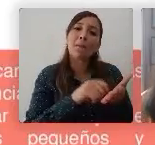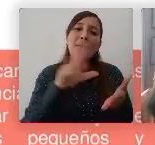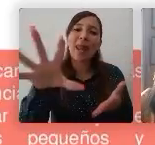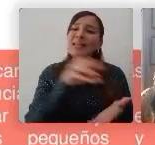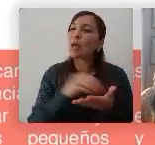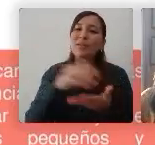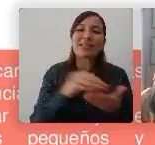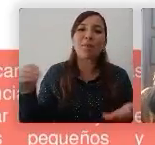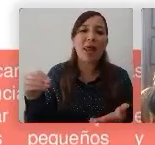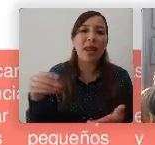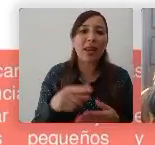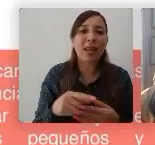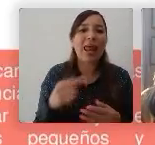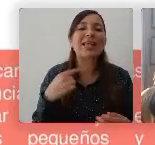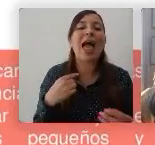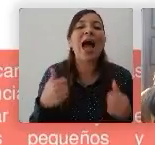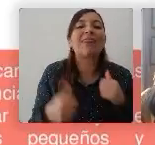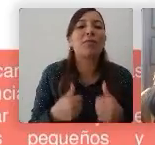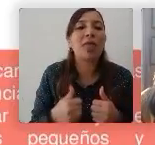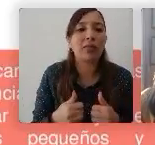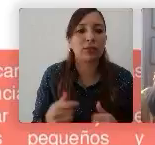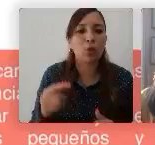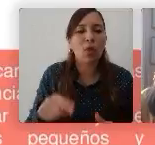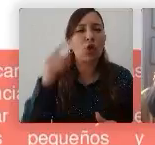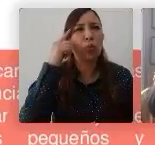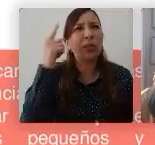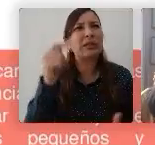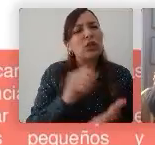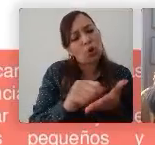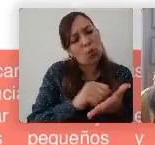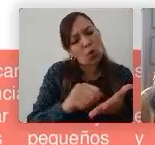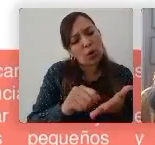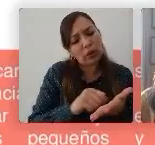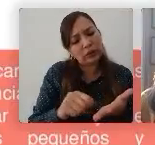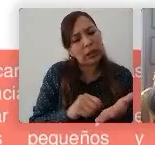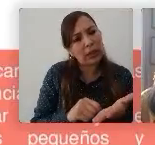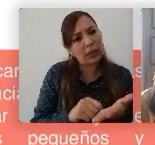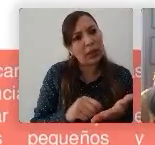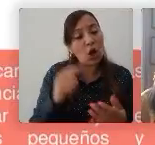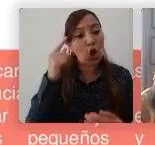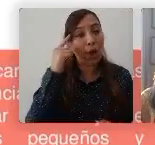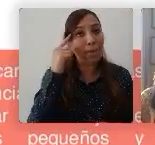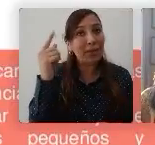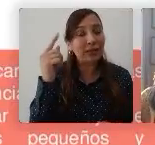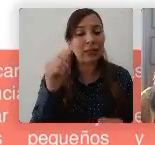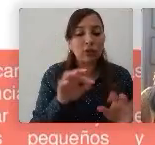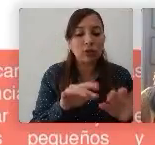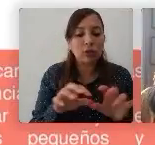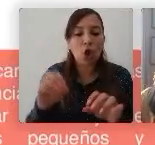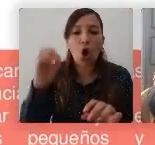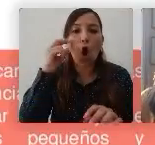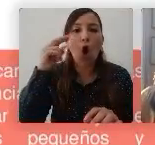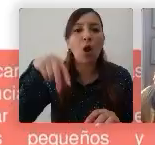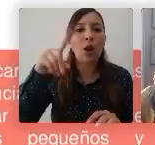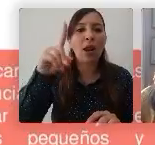que estarían realizando cuando hablamos de la planificación vemos que la intención de compra normalmente es online de hecho